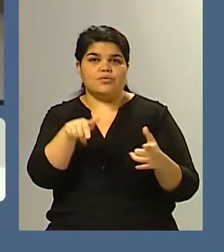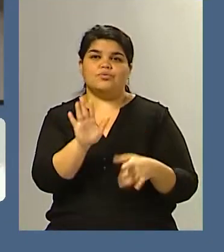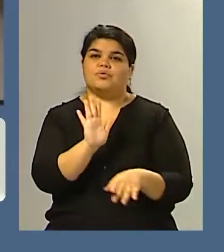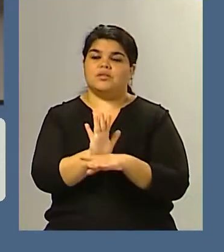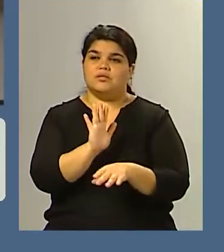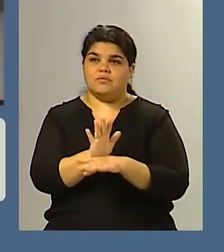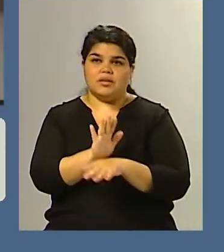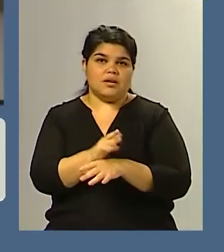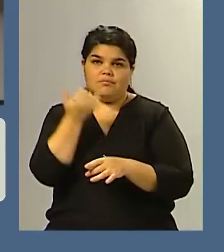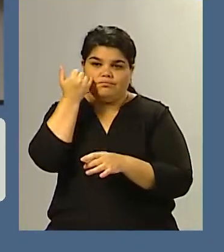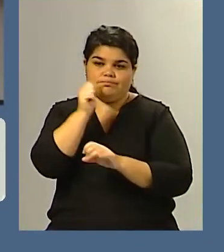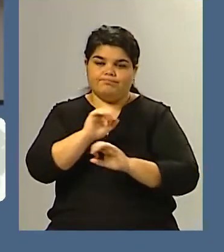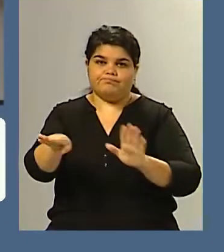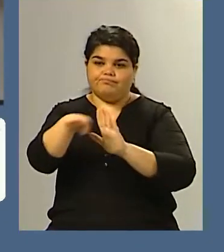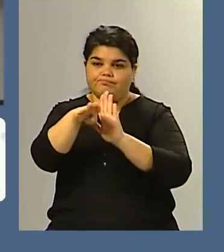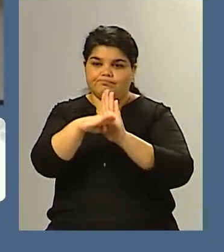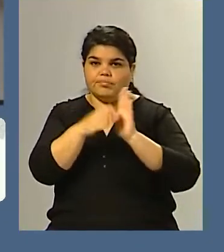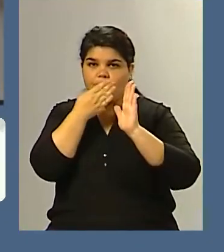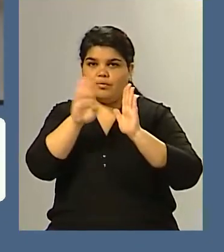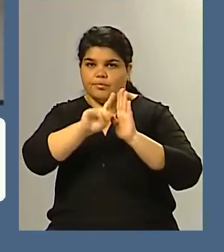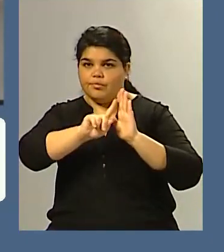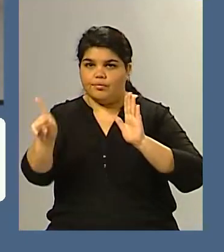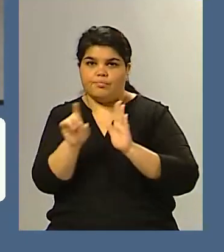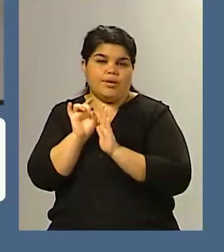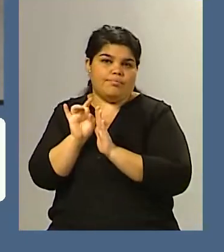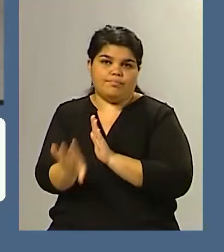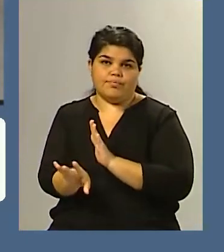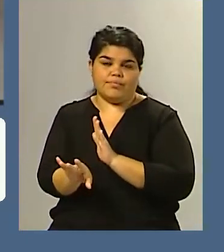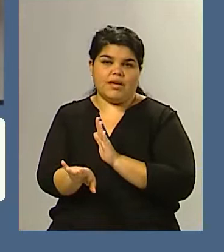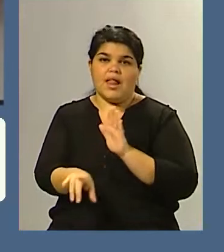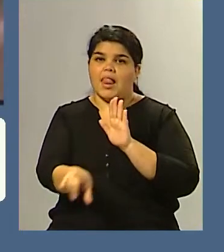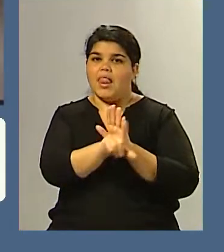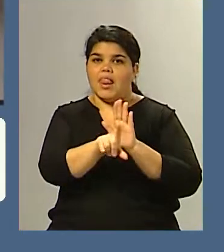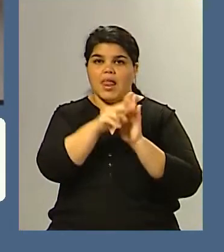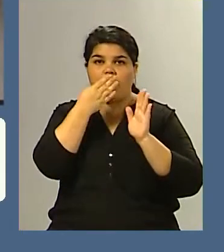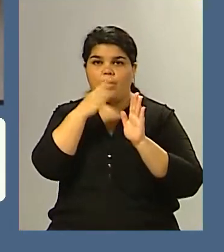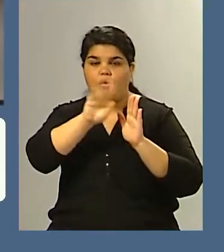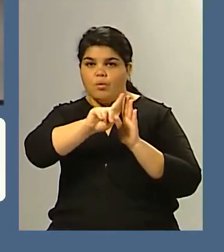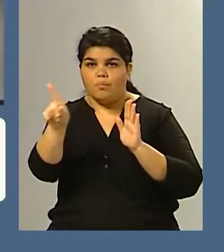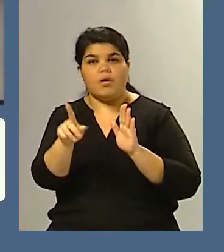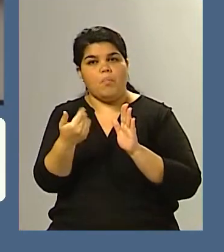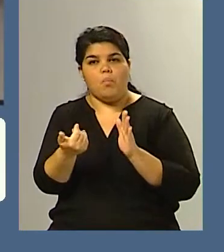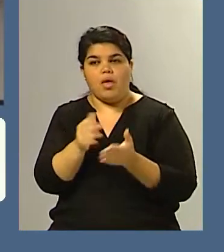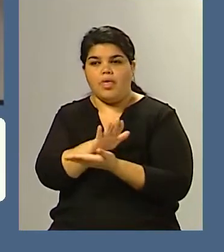un impeachment, usted no cumplió con la ley de responsabilidad fiscal y encuentran argumentos